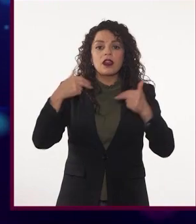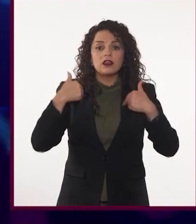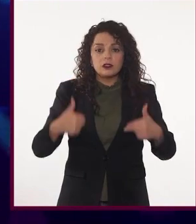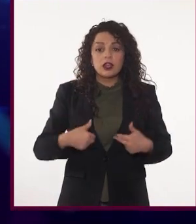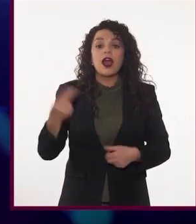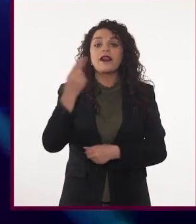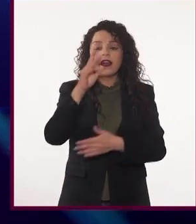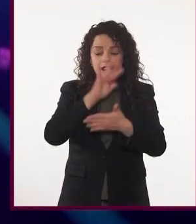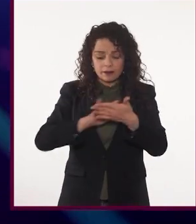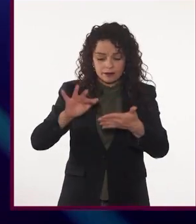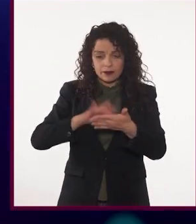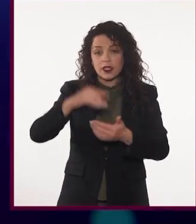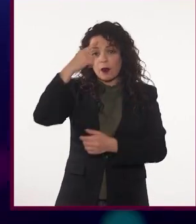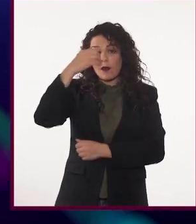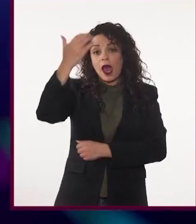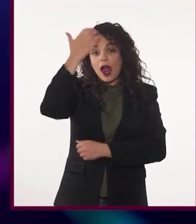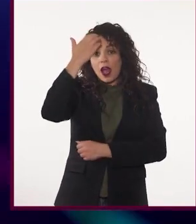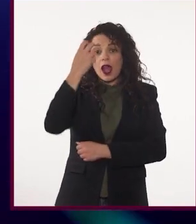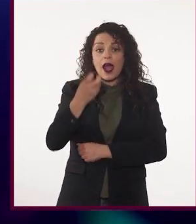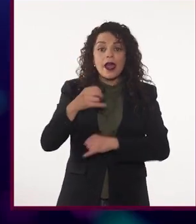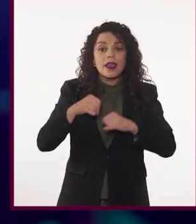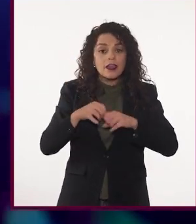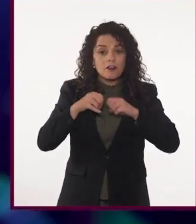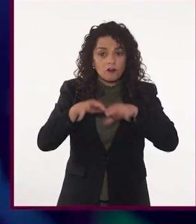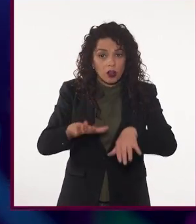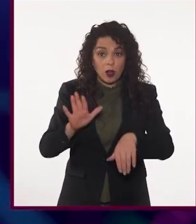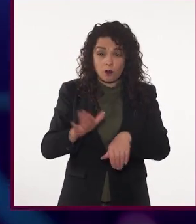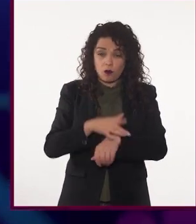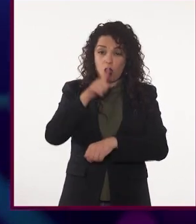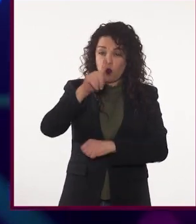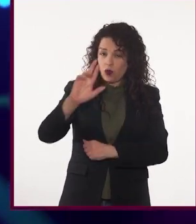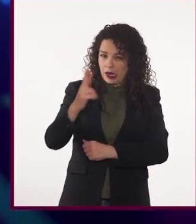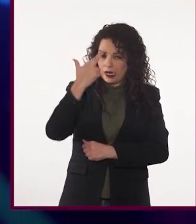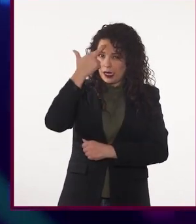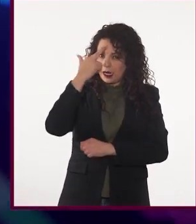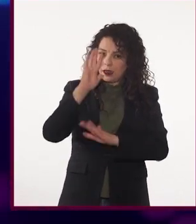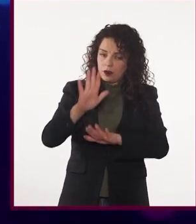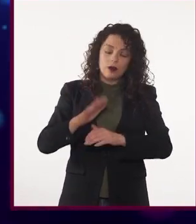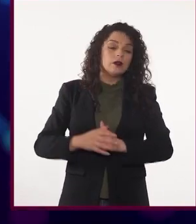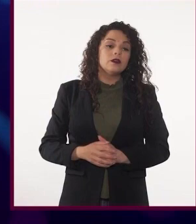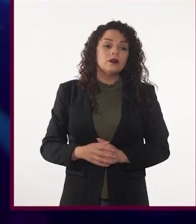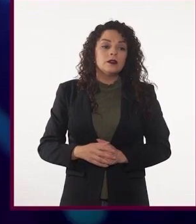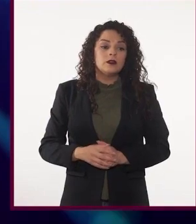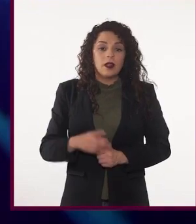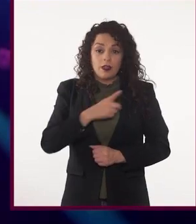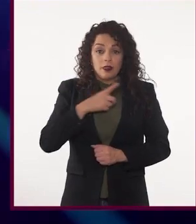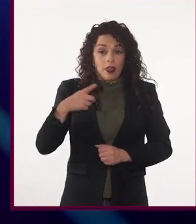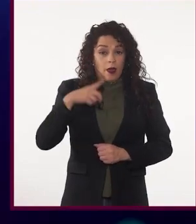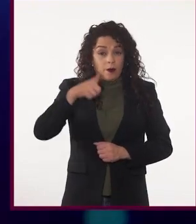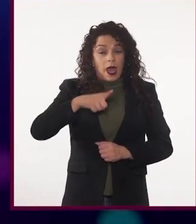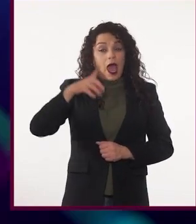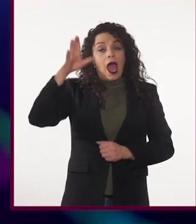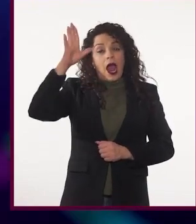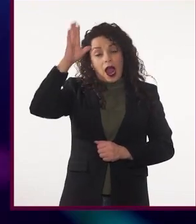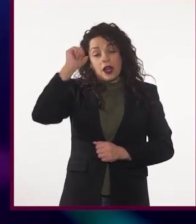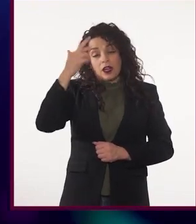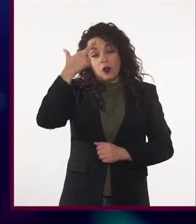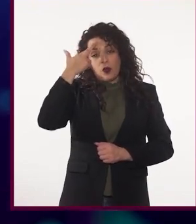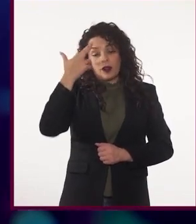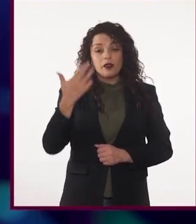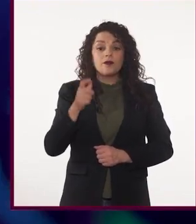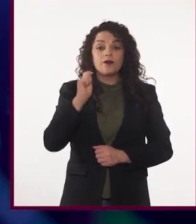leer para estar informado, porque acuérdense que la